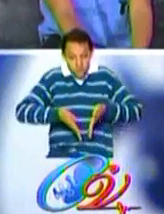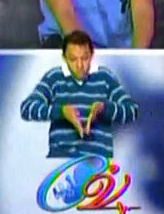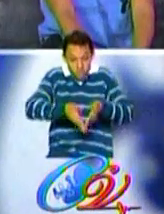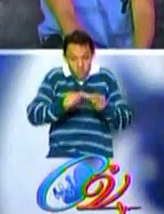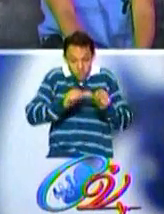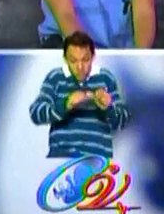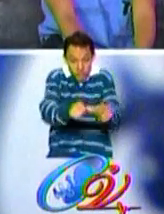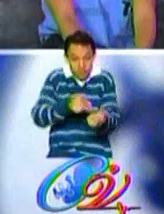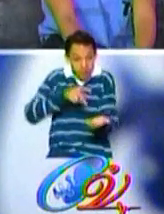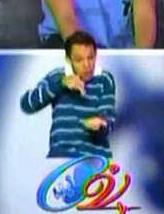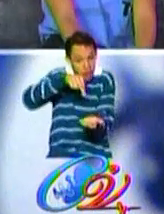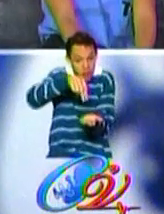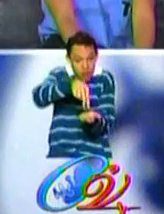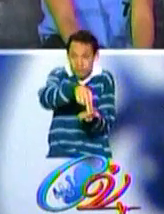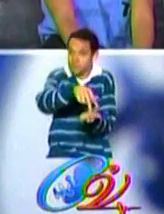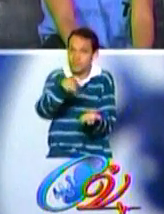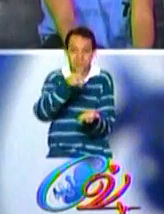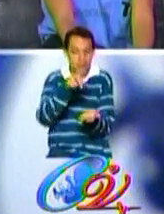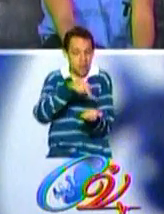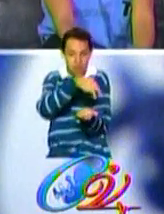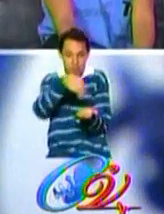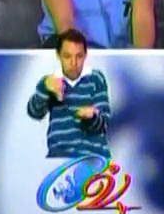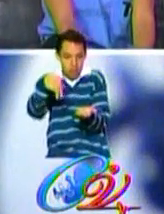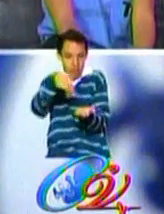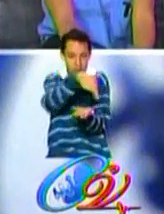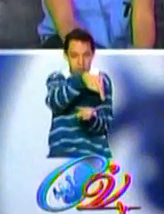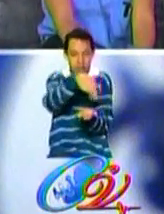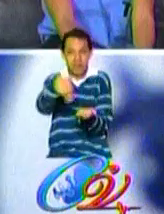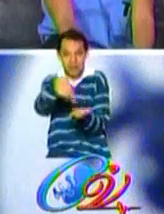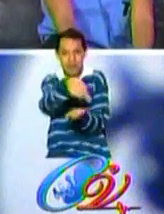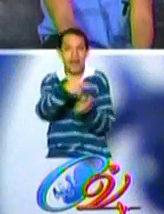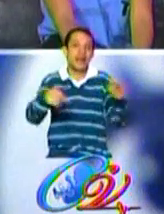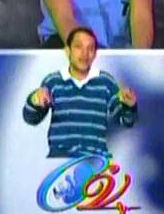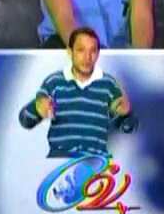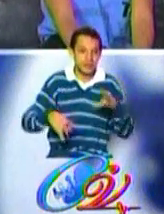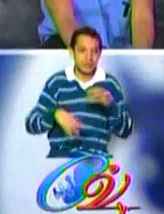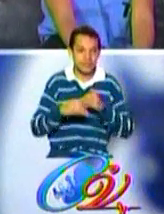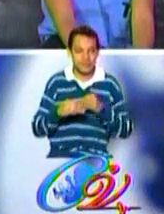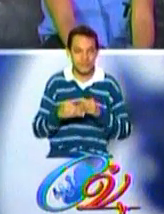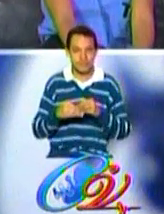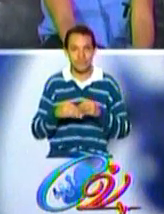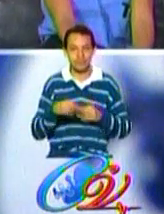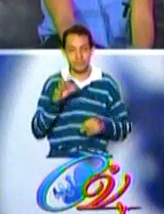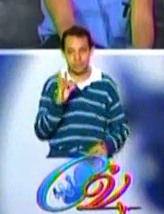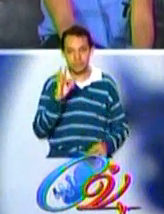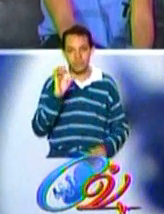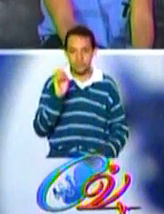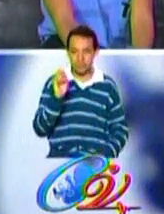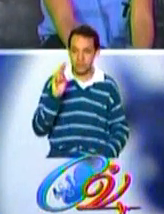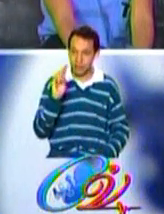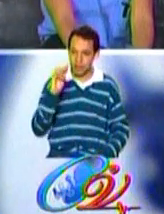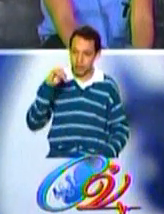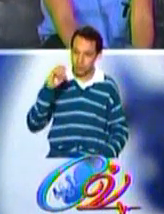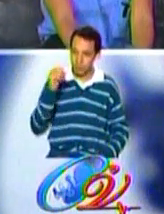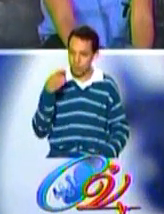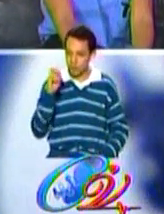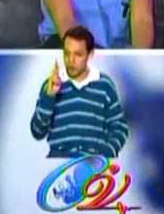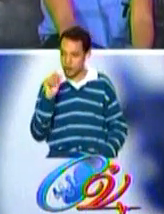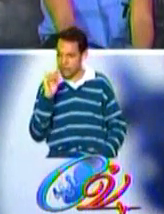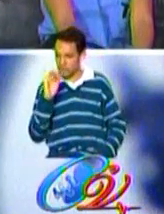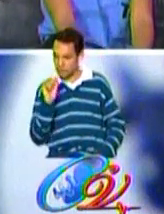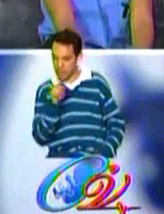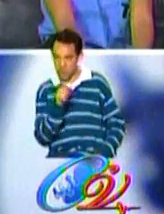cae, ¿cierto? Acá esta es otra, que es la termografía, que básicamente muestra